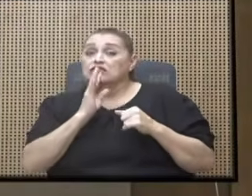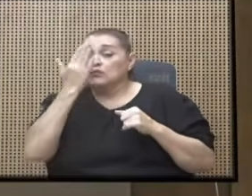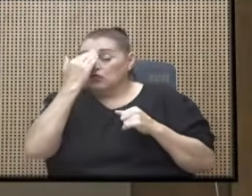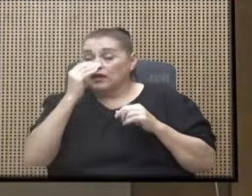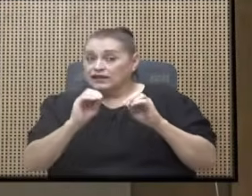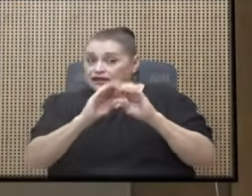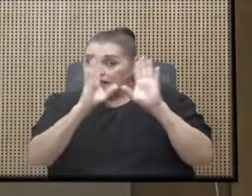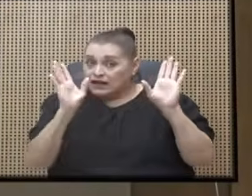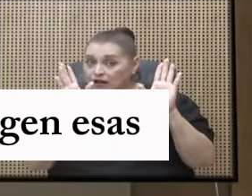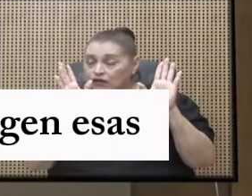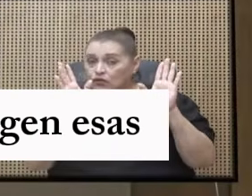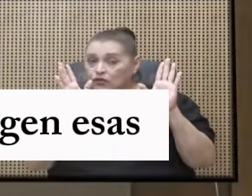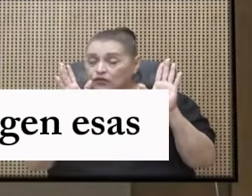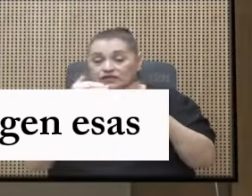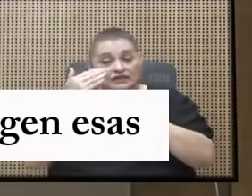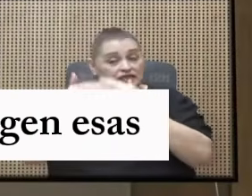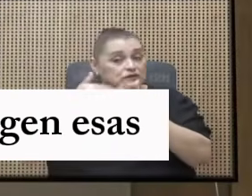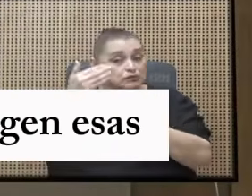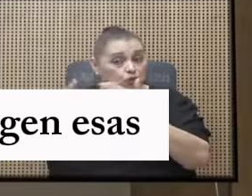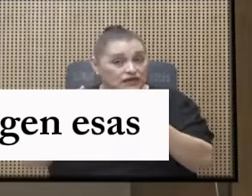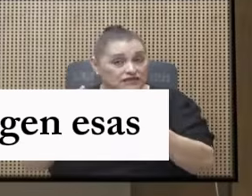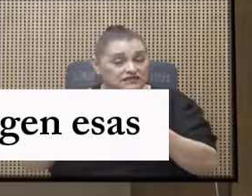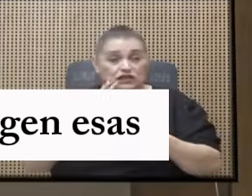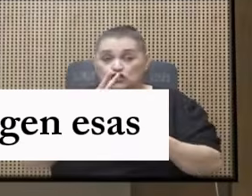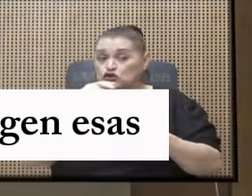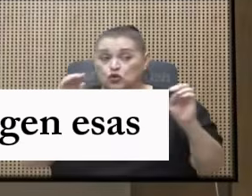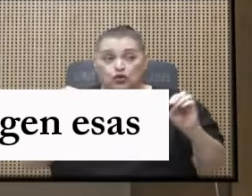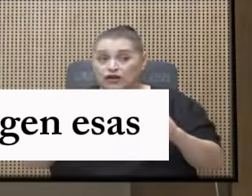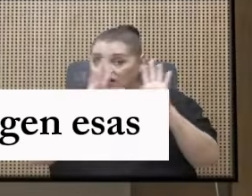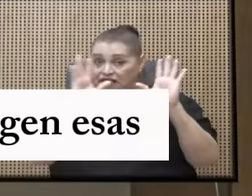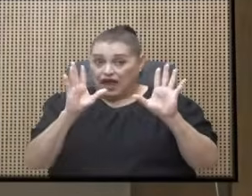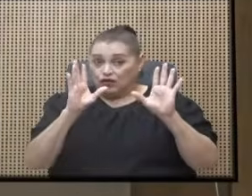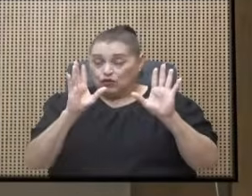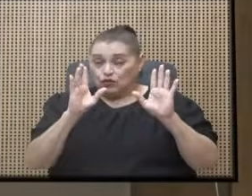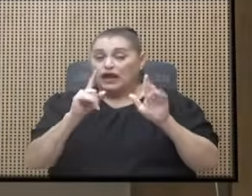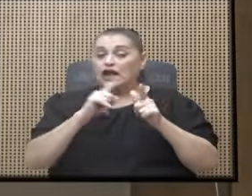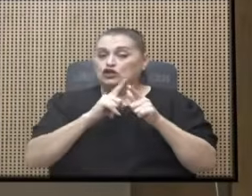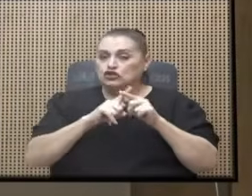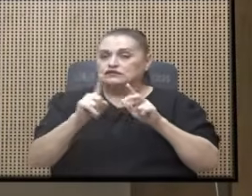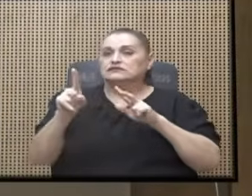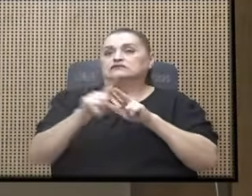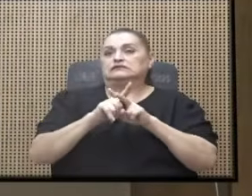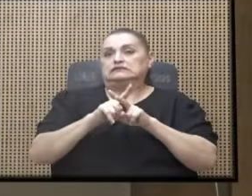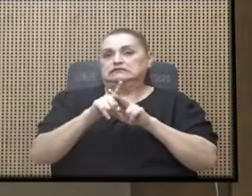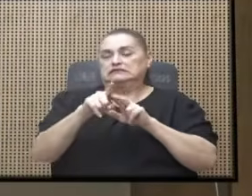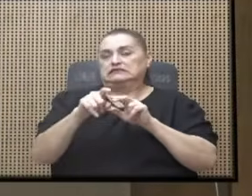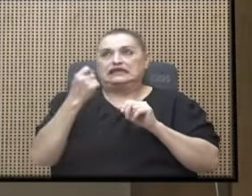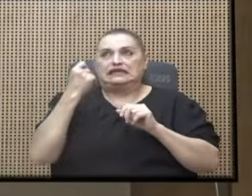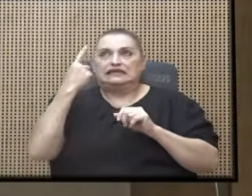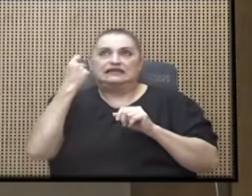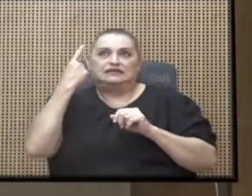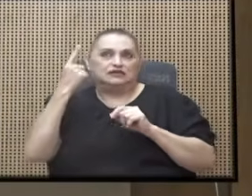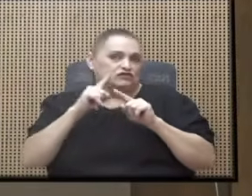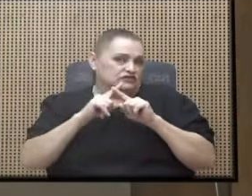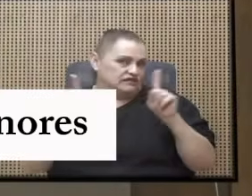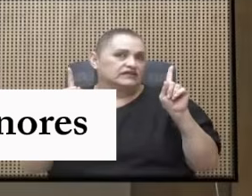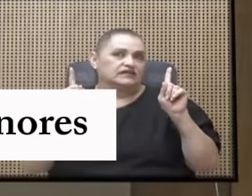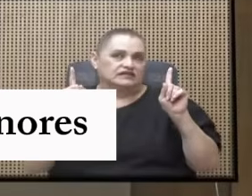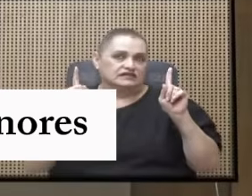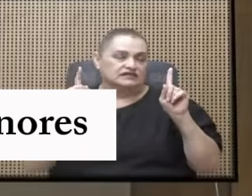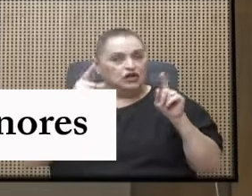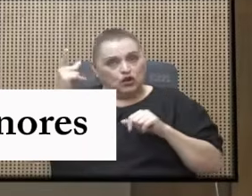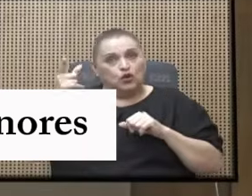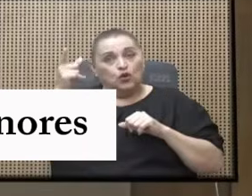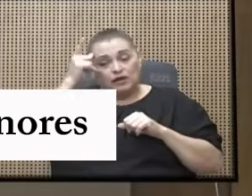después precisamente, cuando no están claras las cosas, es que surgen esas distintas interpretaciones.